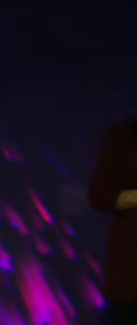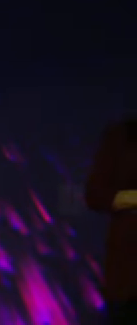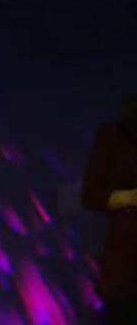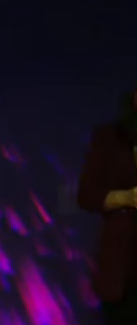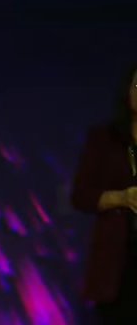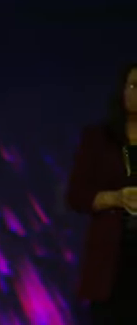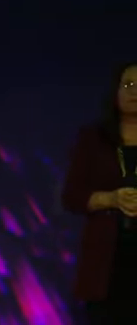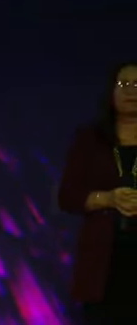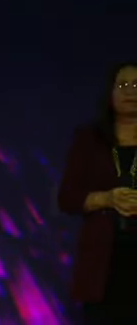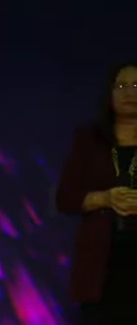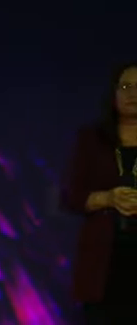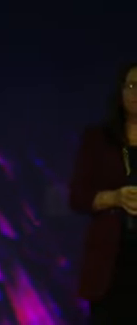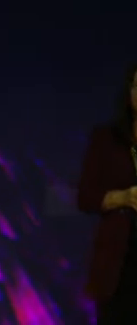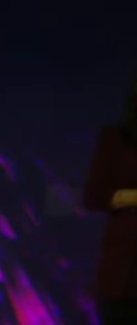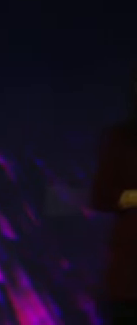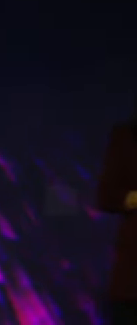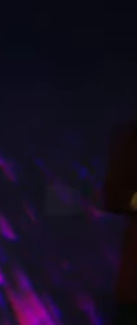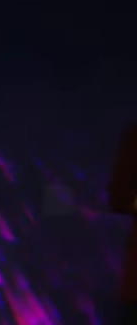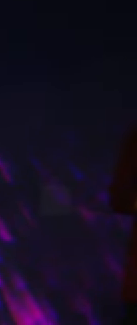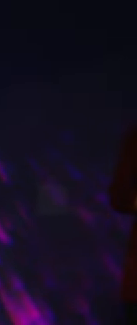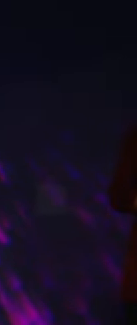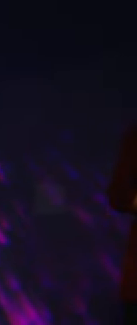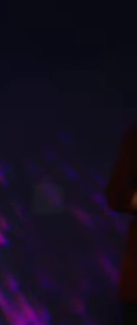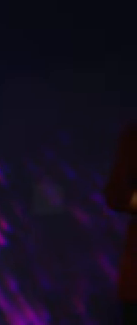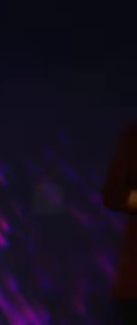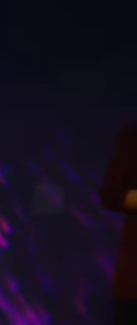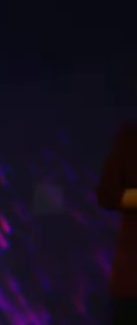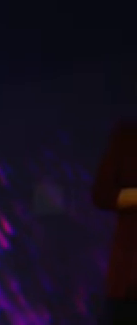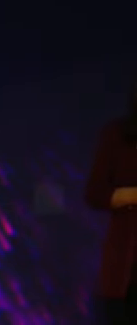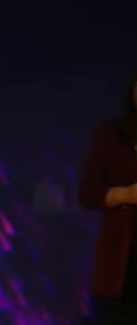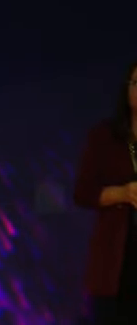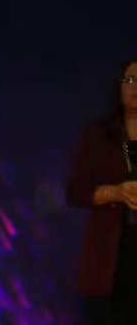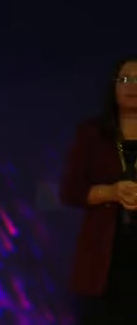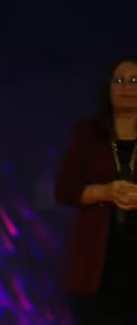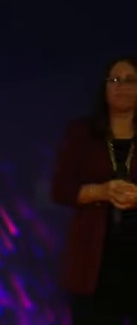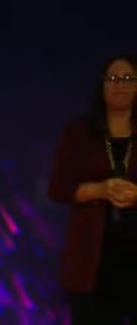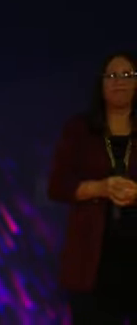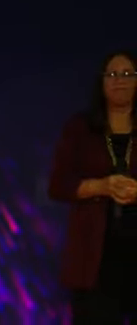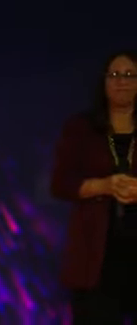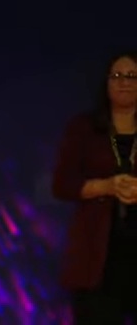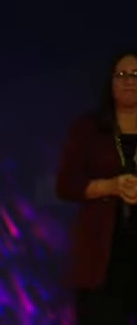Salmo 23. Jehová es mi pastor.